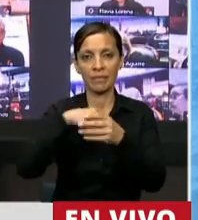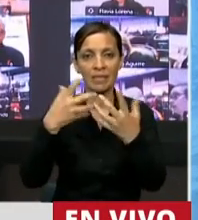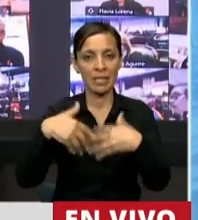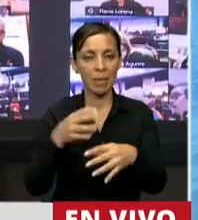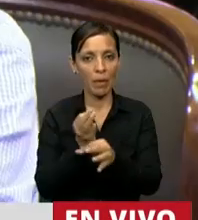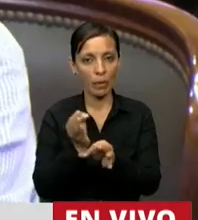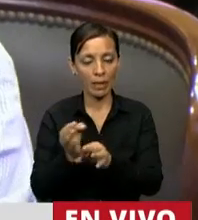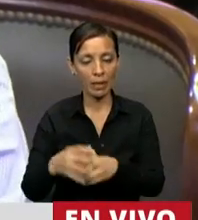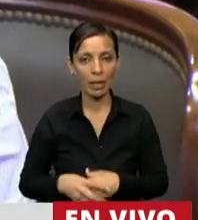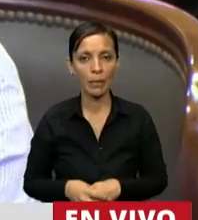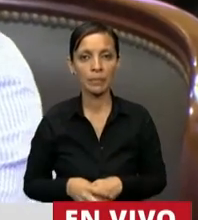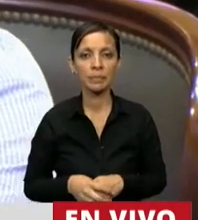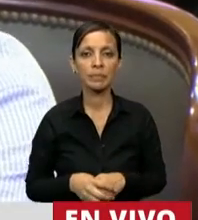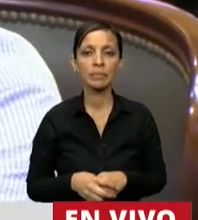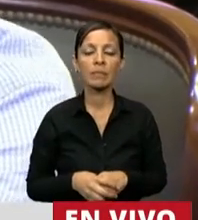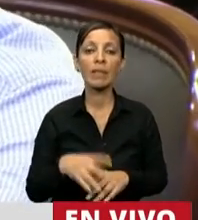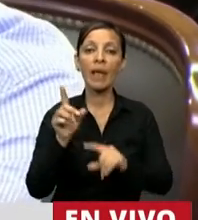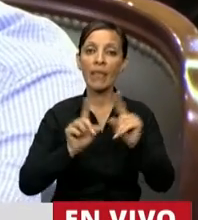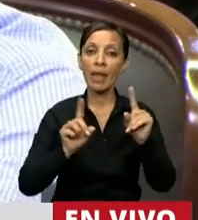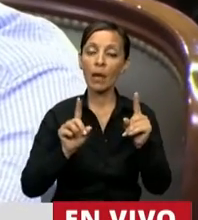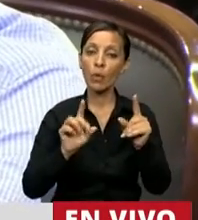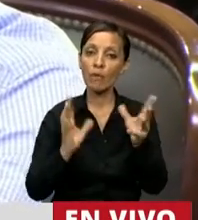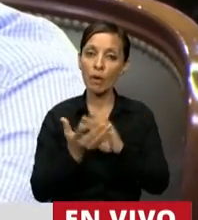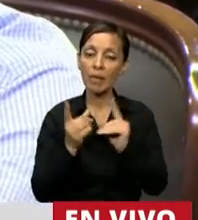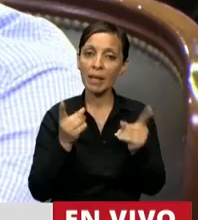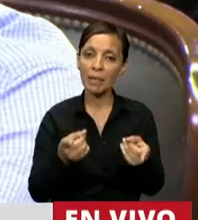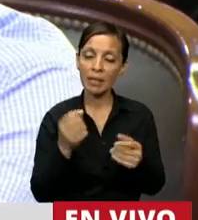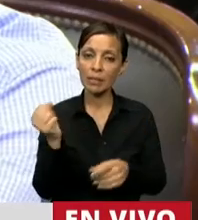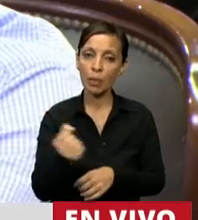educativo. Y que de alguna manera revise